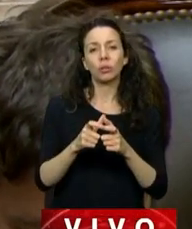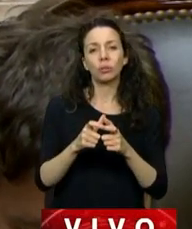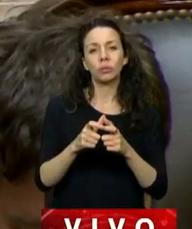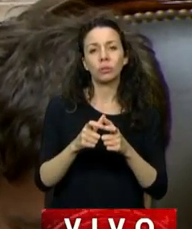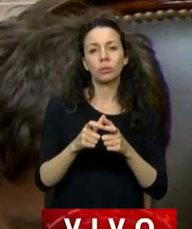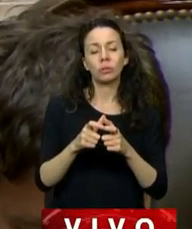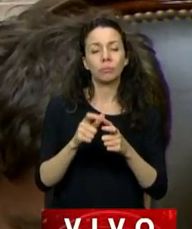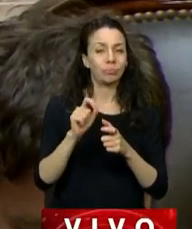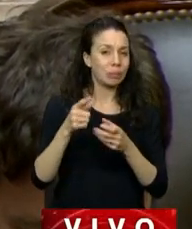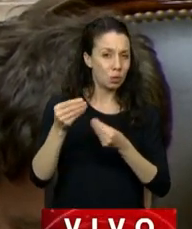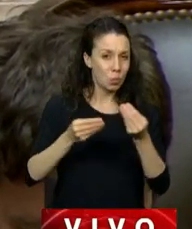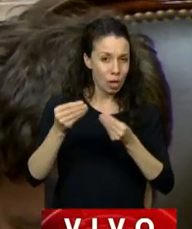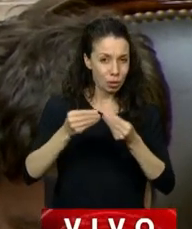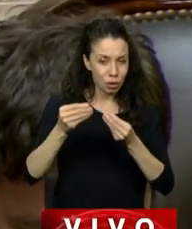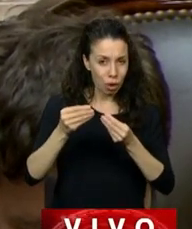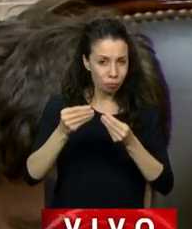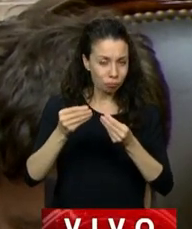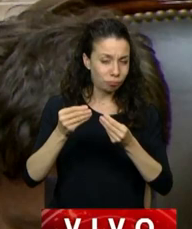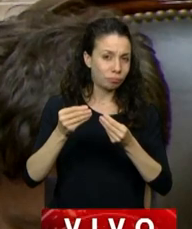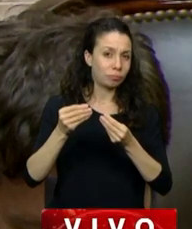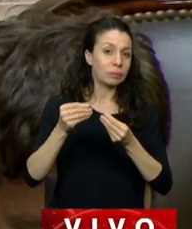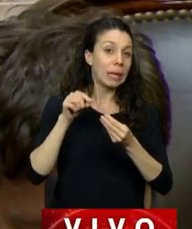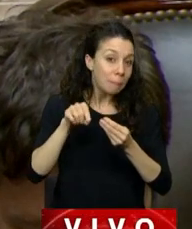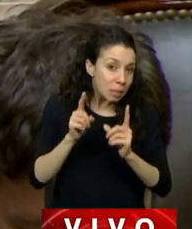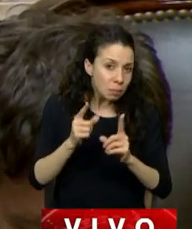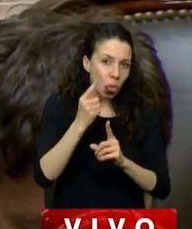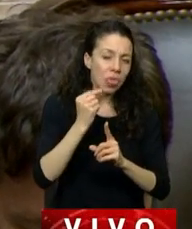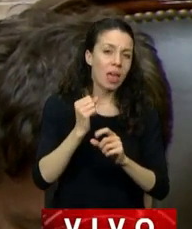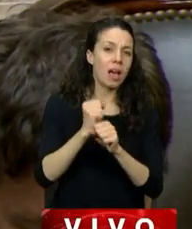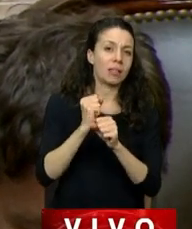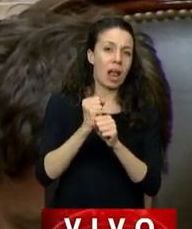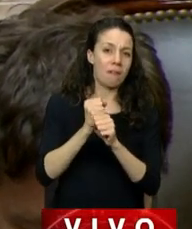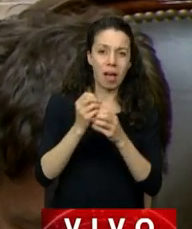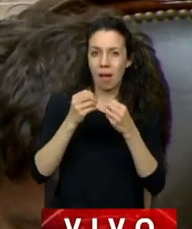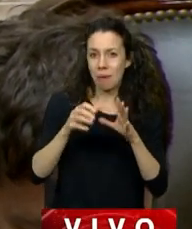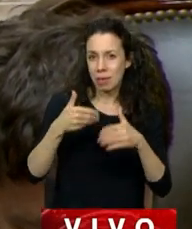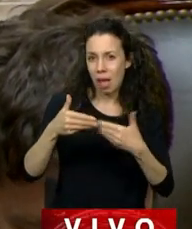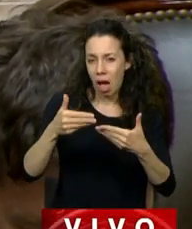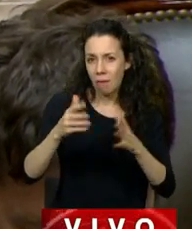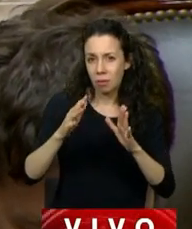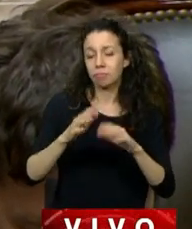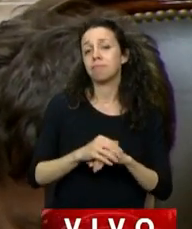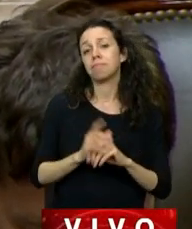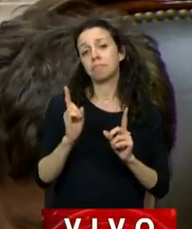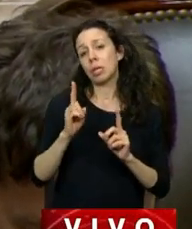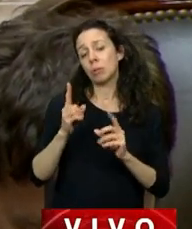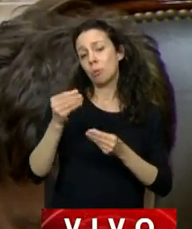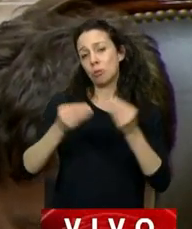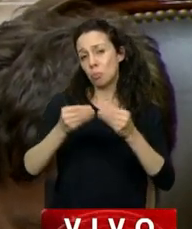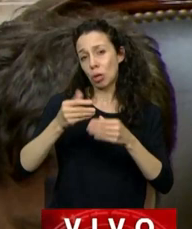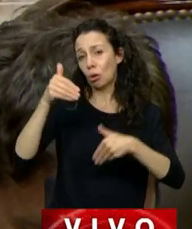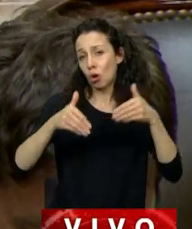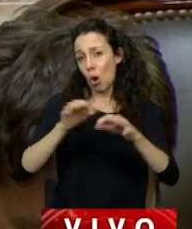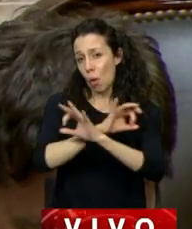en la comisión de presupuesto que se trataba ese día, el cual no nos votaron, así que nos fuimos sin